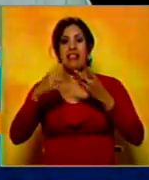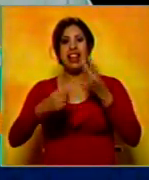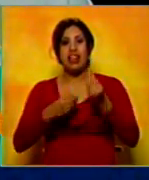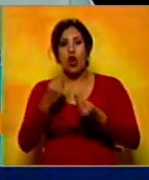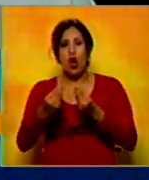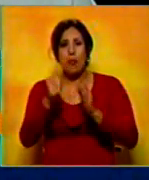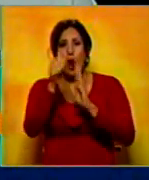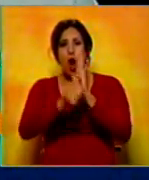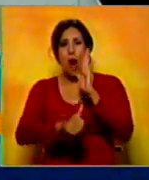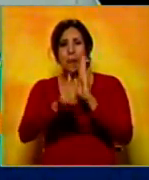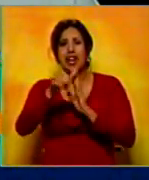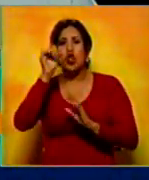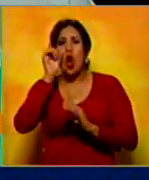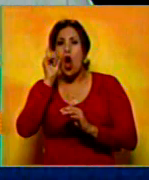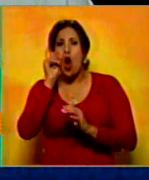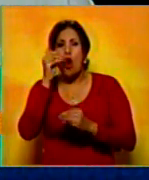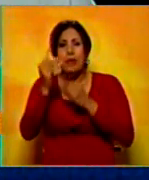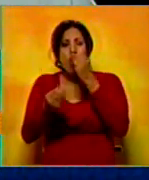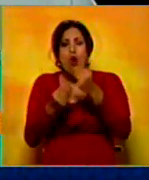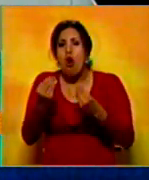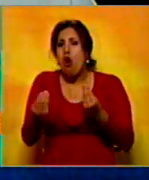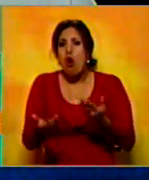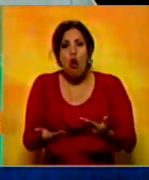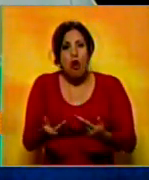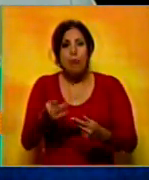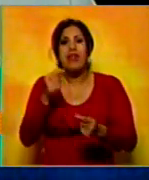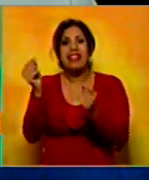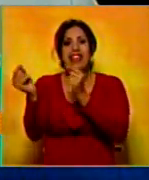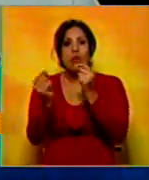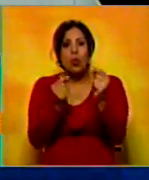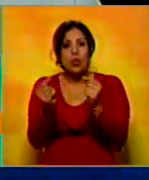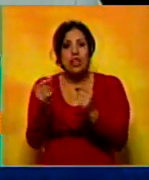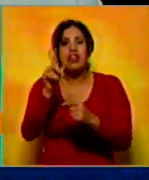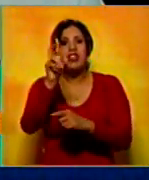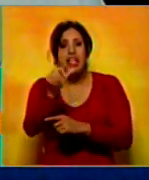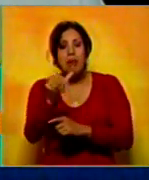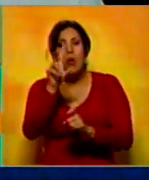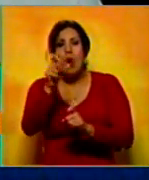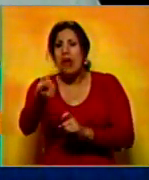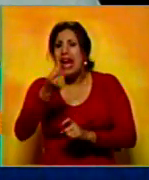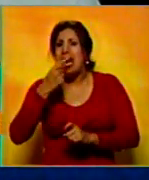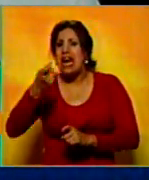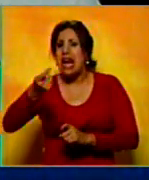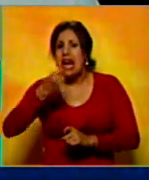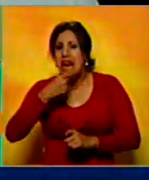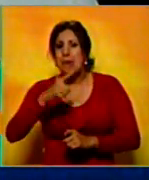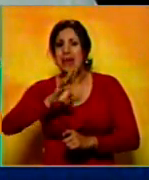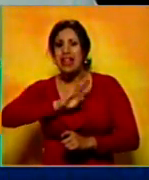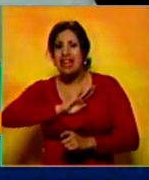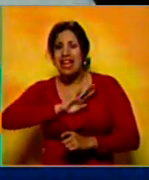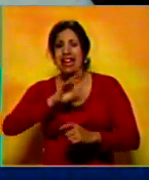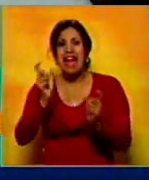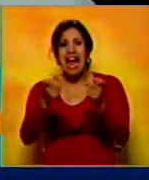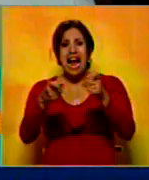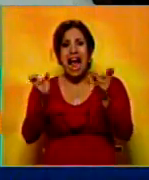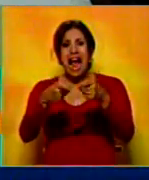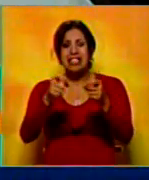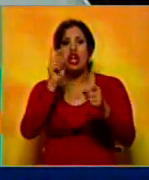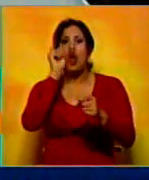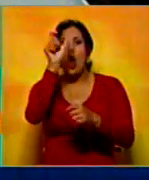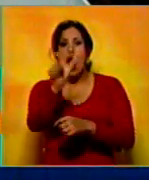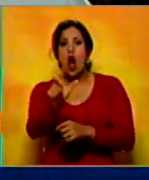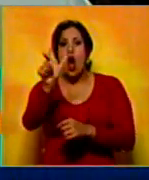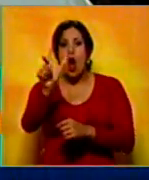operar la próstata con robot, un abordaje nuevo. Estamos discutiendo sobre nuevos medicamentos que están llegando para cáncer de próstata, que antes